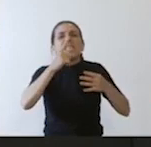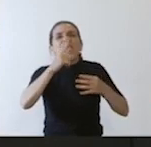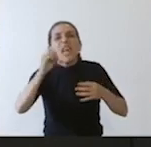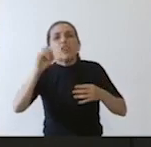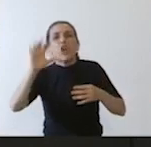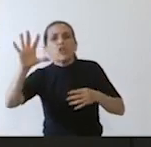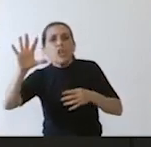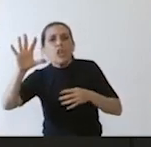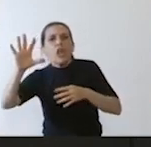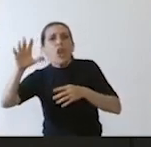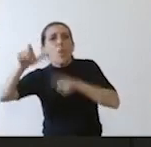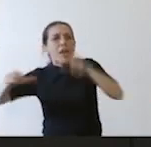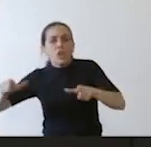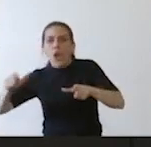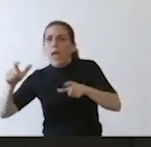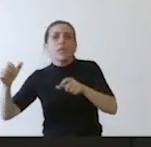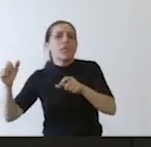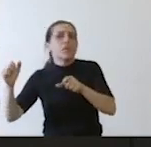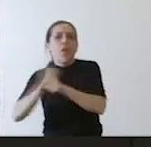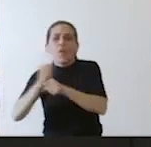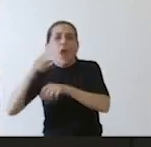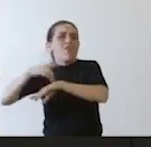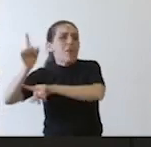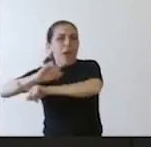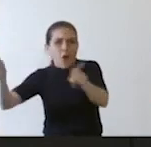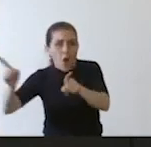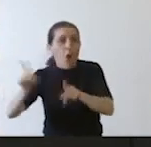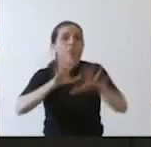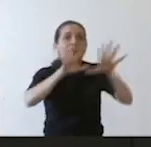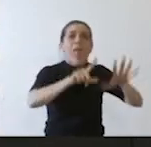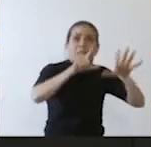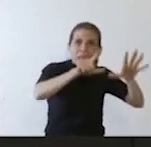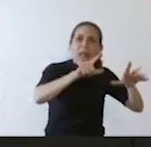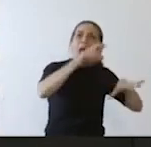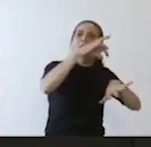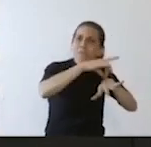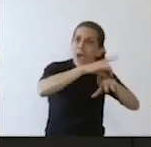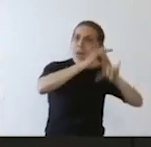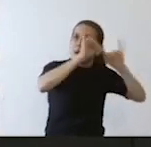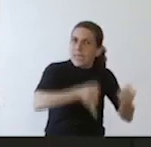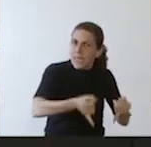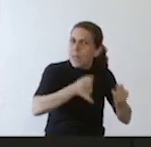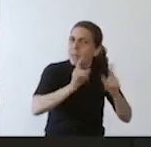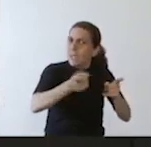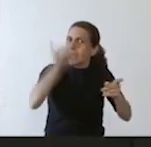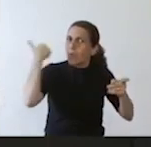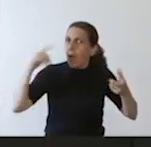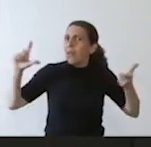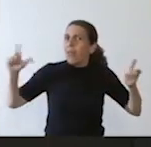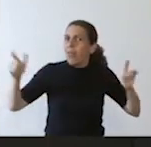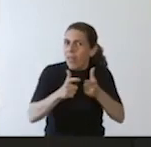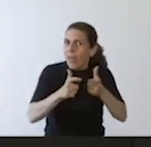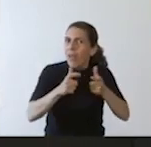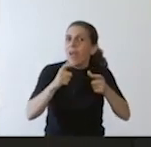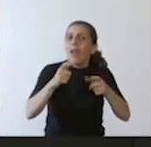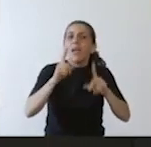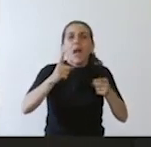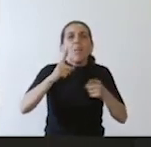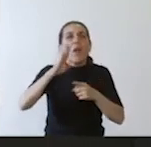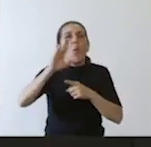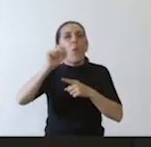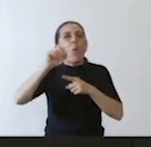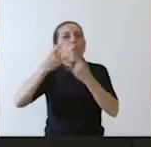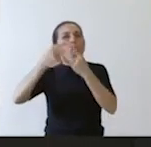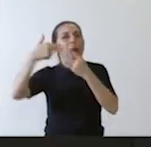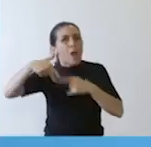han confirmado 17. La mención, el reconocimiento, como se hizo también en la reunión, al Instituto Alís Malbrán por su trabajo,